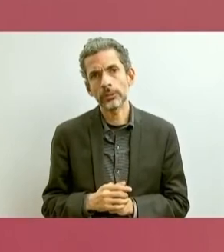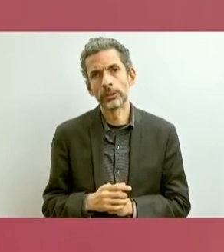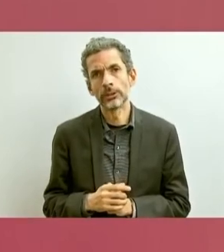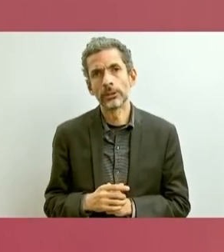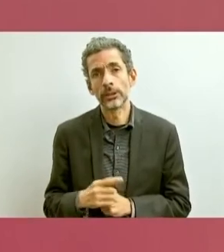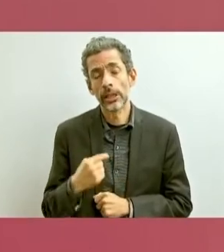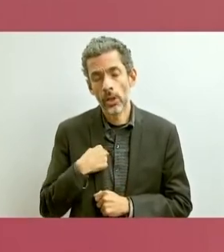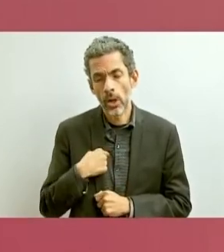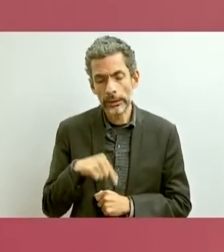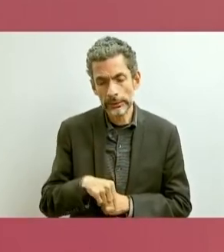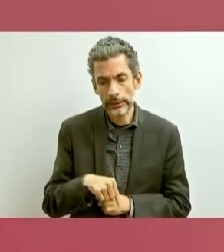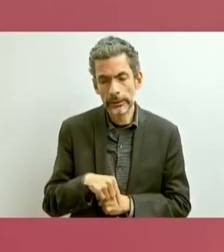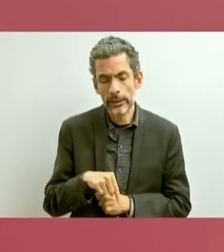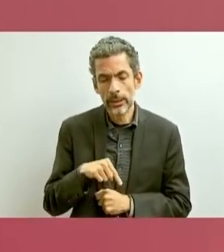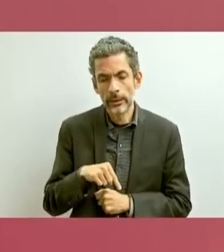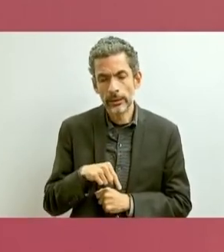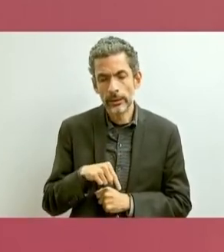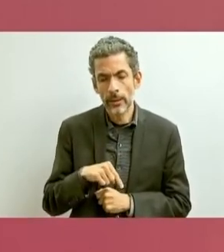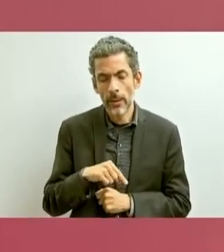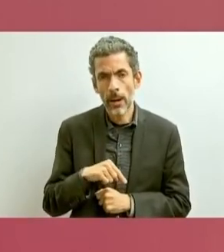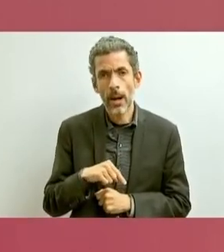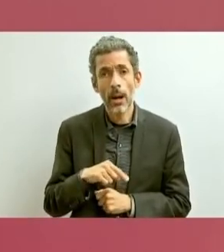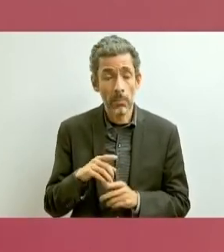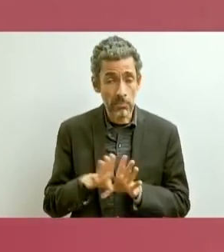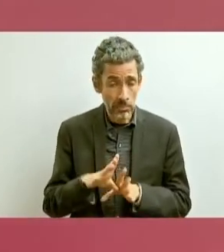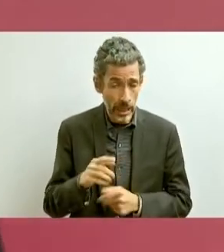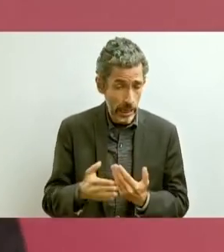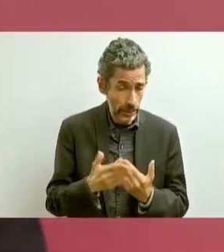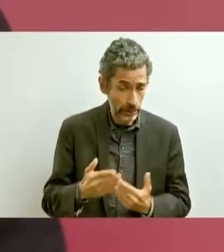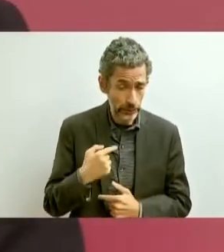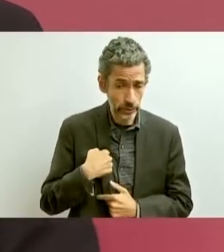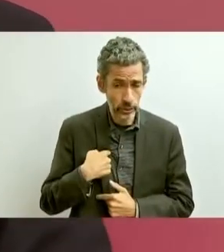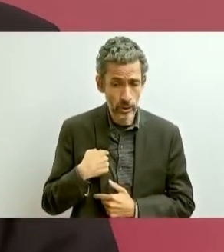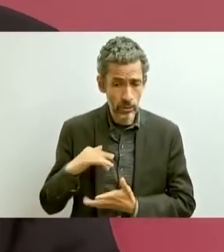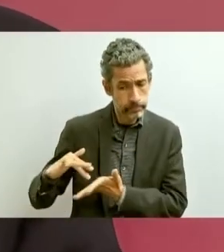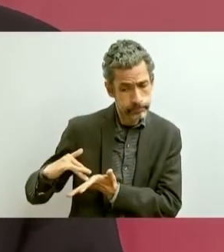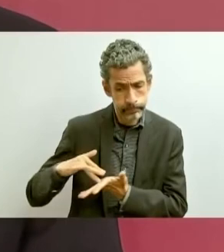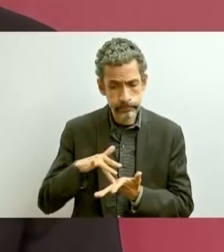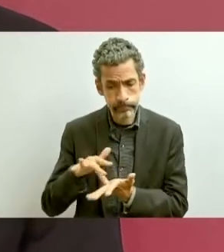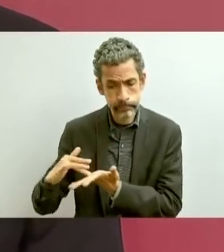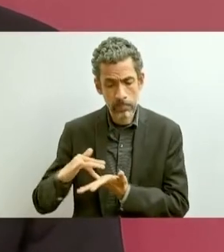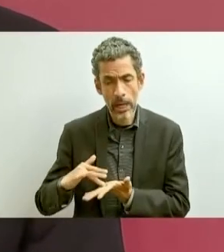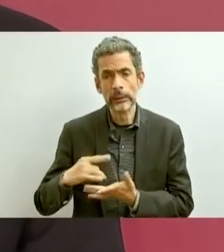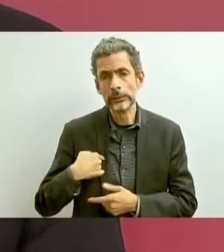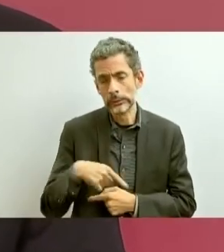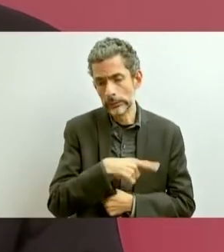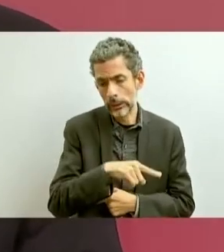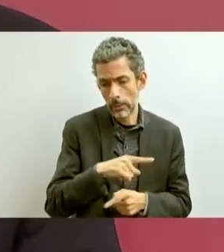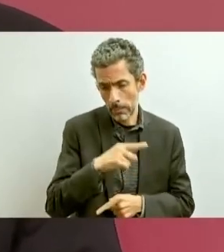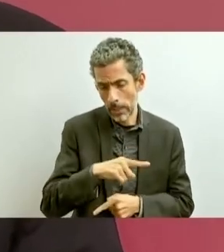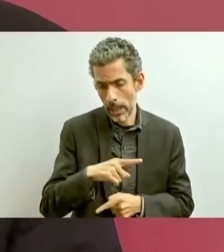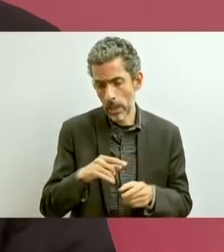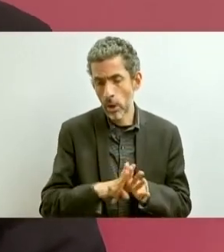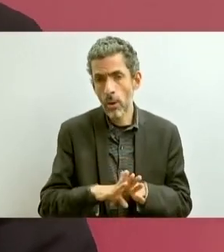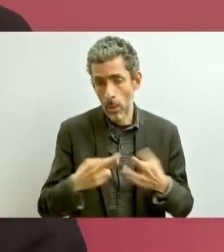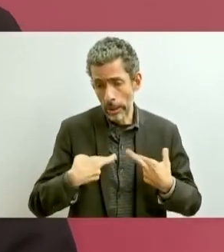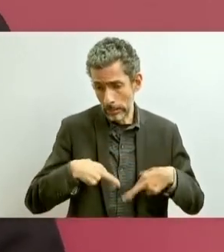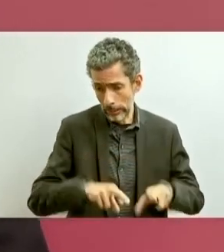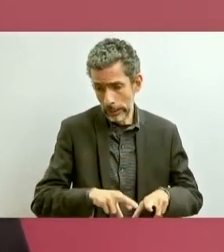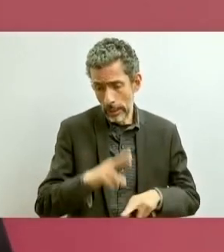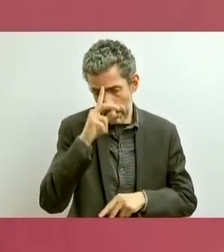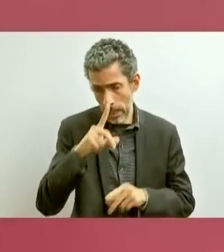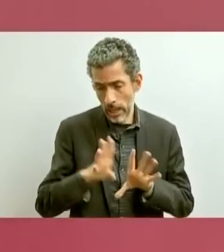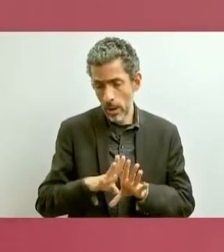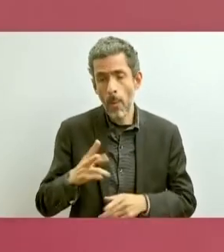apoyado en esta tarea de representar al pueblo de México